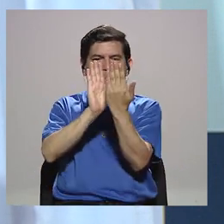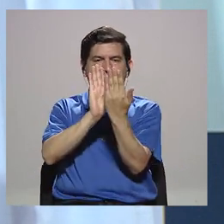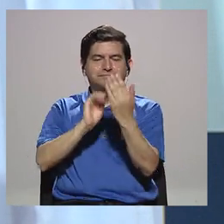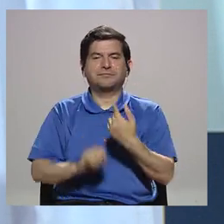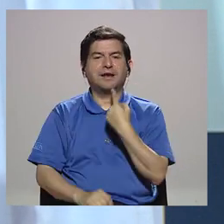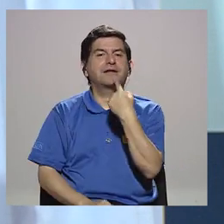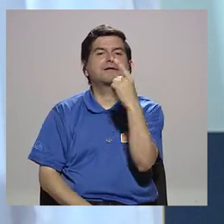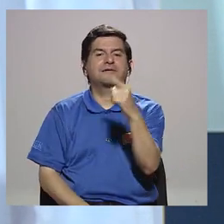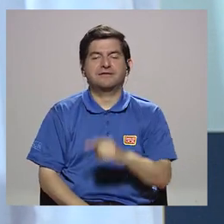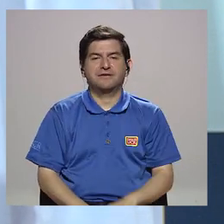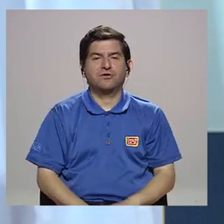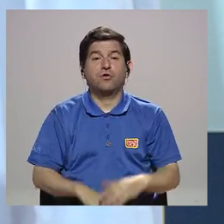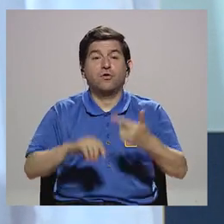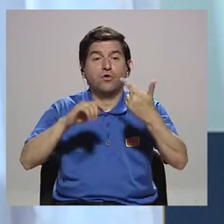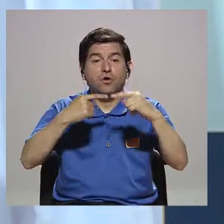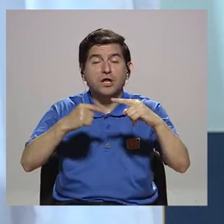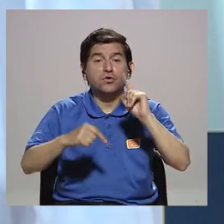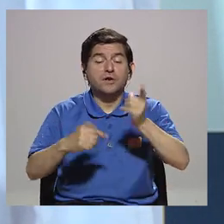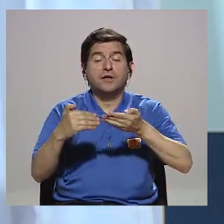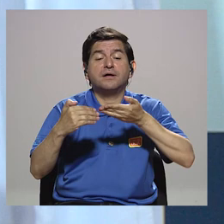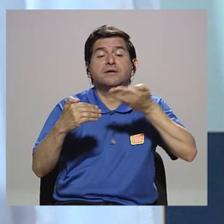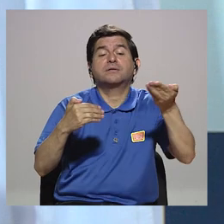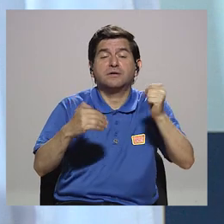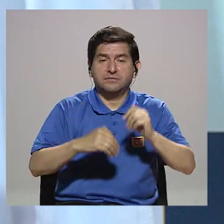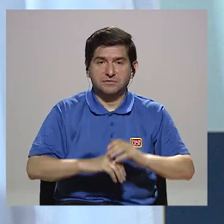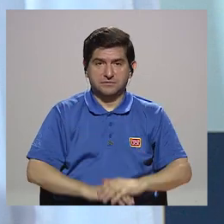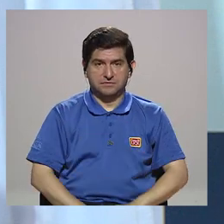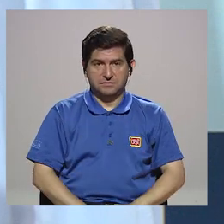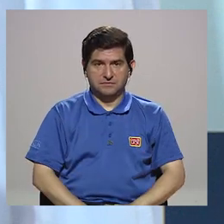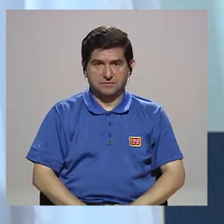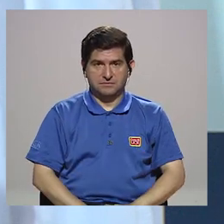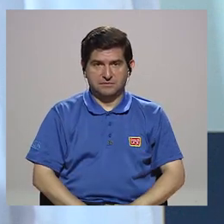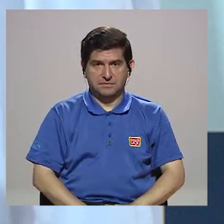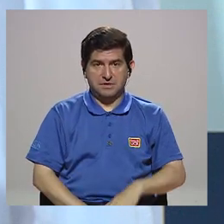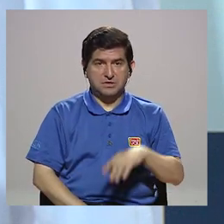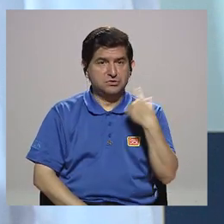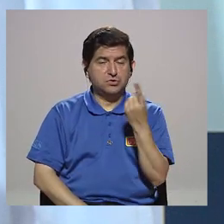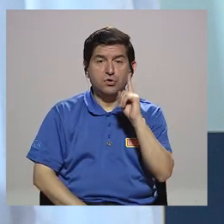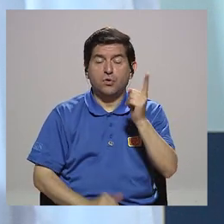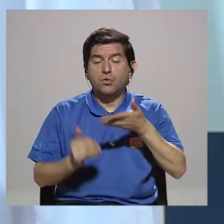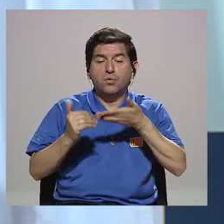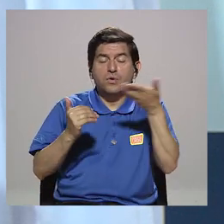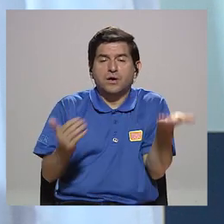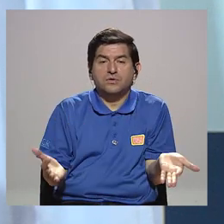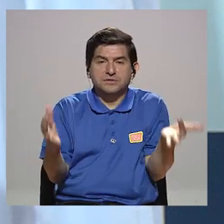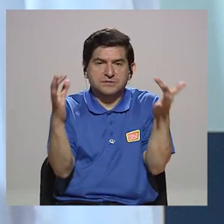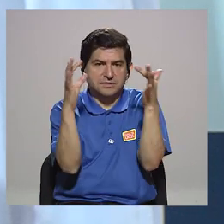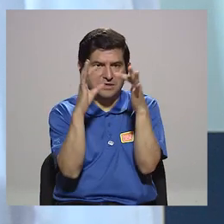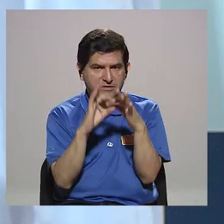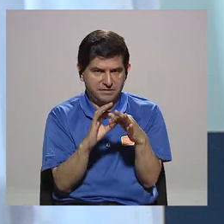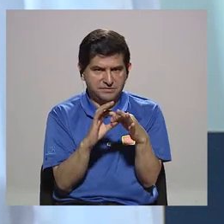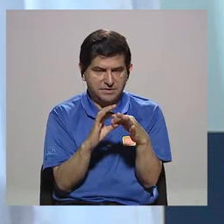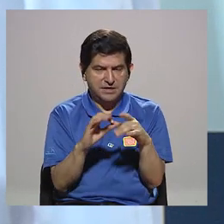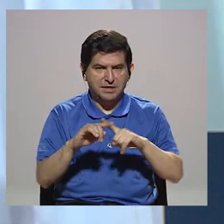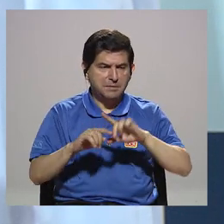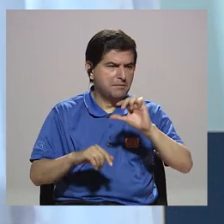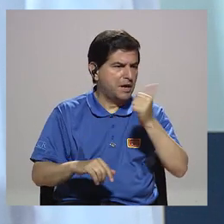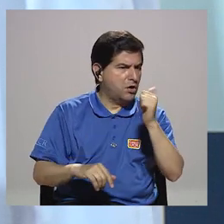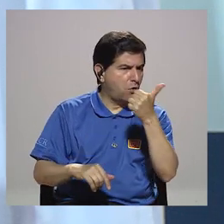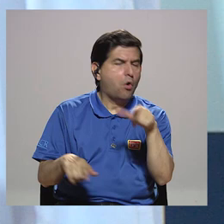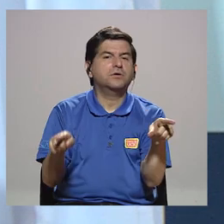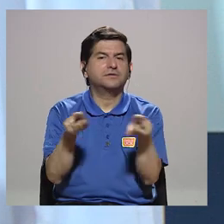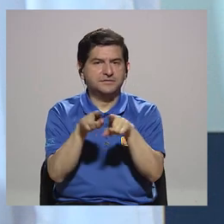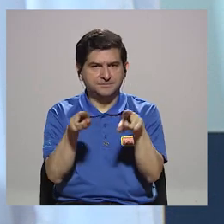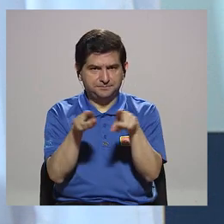al frente, yo le digo que el dolor es un factor Uh-huh. Es un factor del... Pero hay